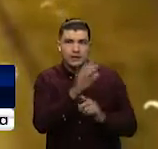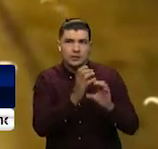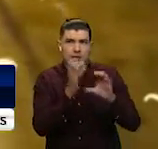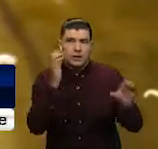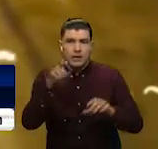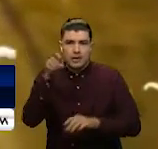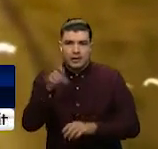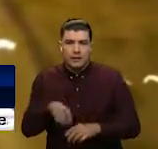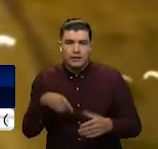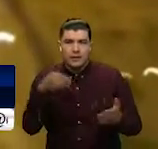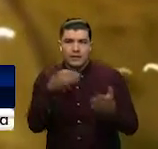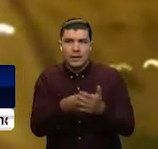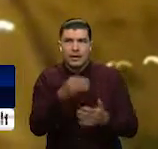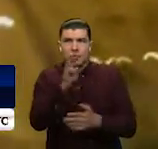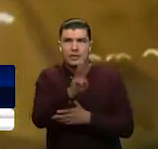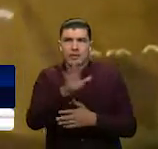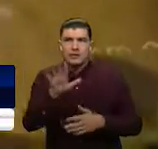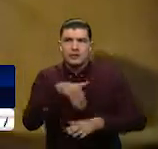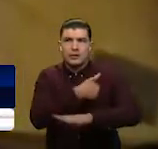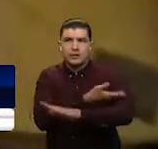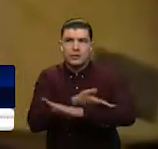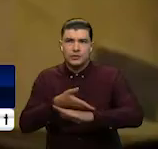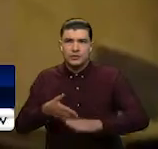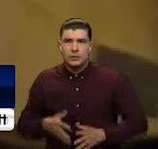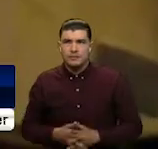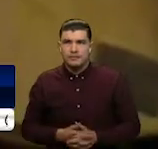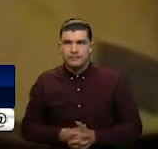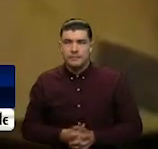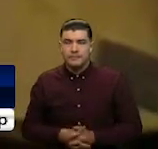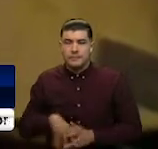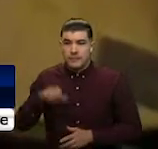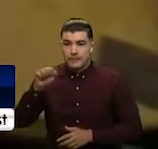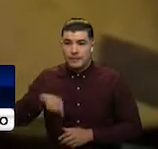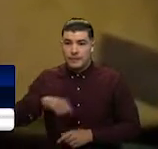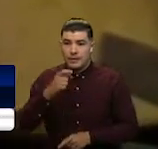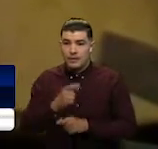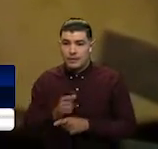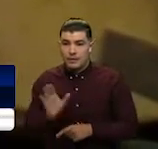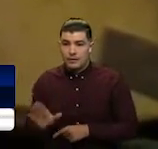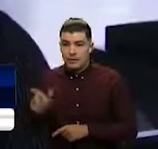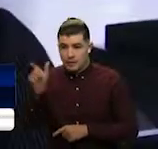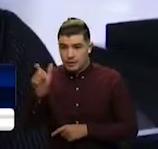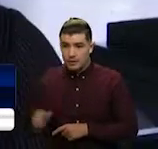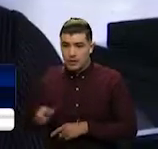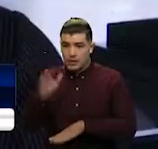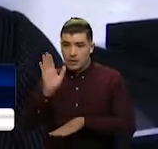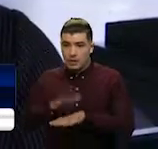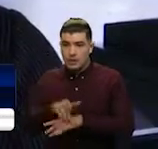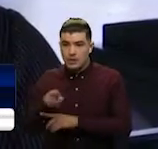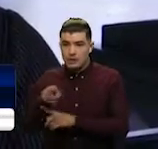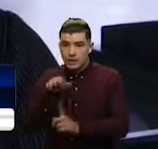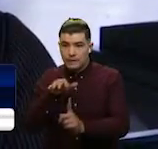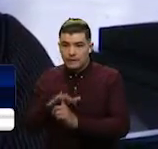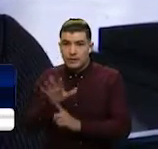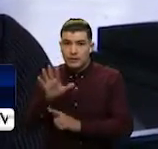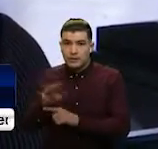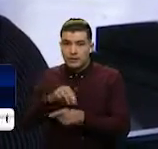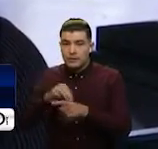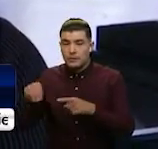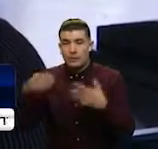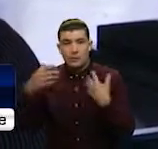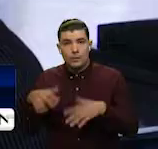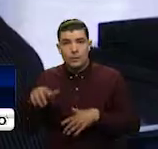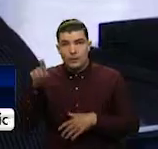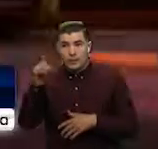pagar 35 millones de pesos culpable llegan a fallar a favor de metrolínea